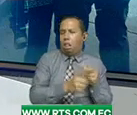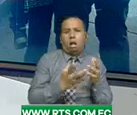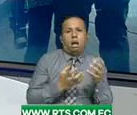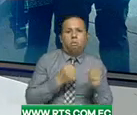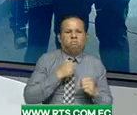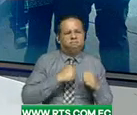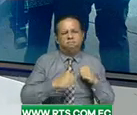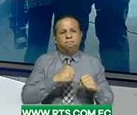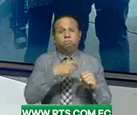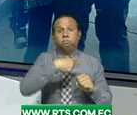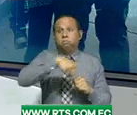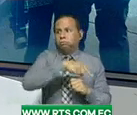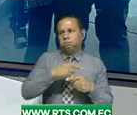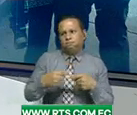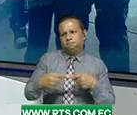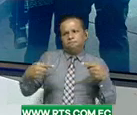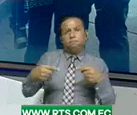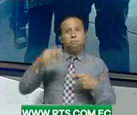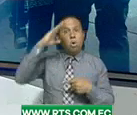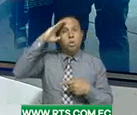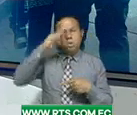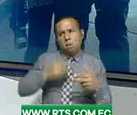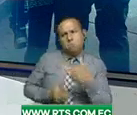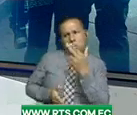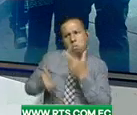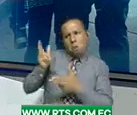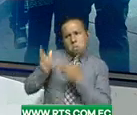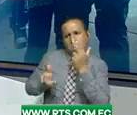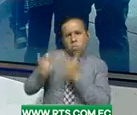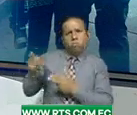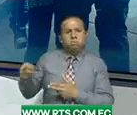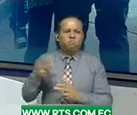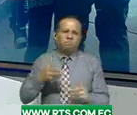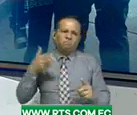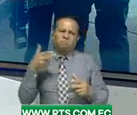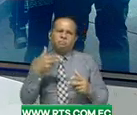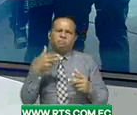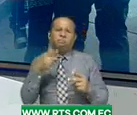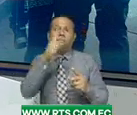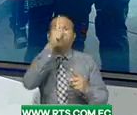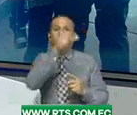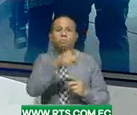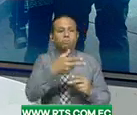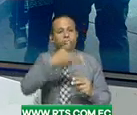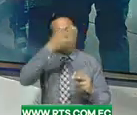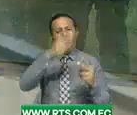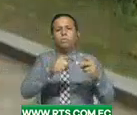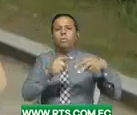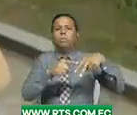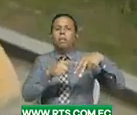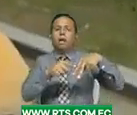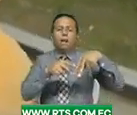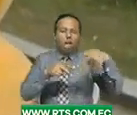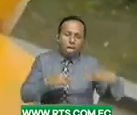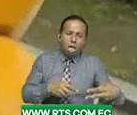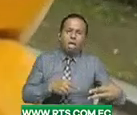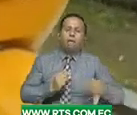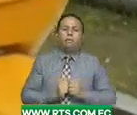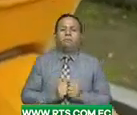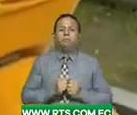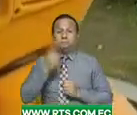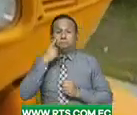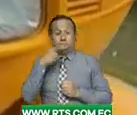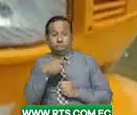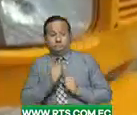antisociales dispararon y la policía reaccionó e hirió en la pierna a uno de ellos. En esta